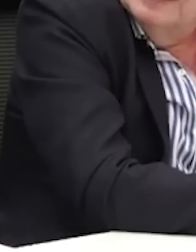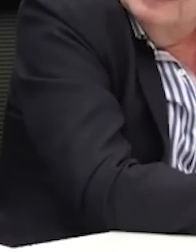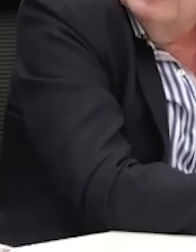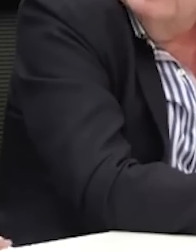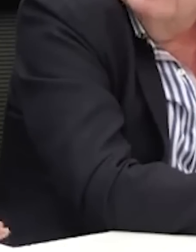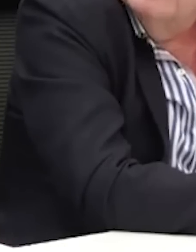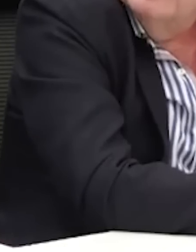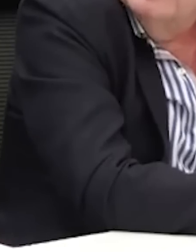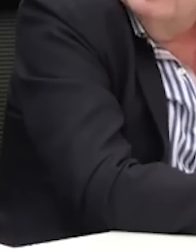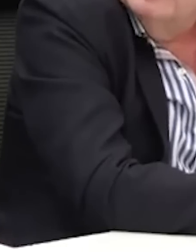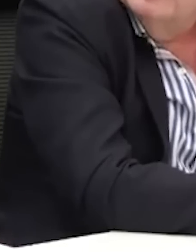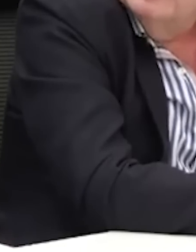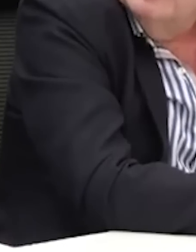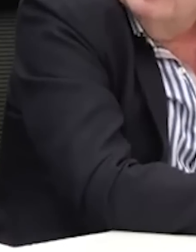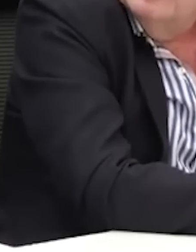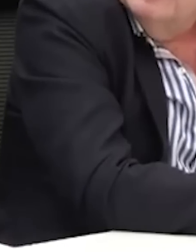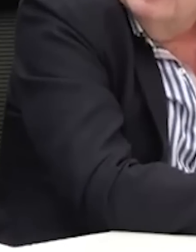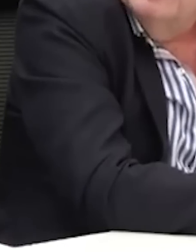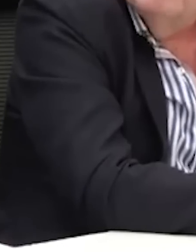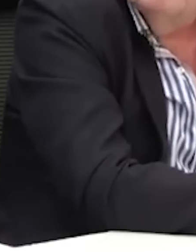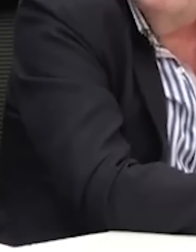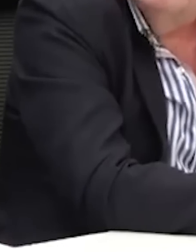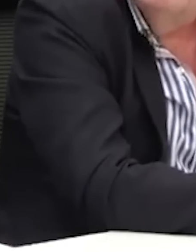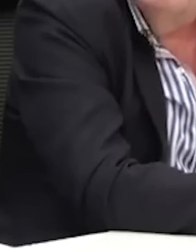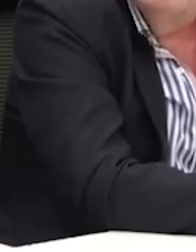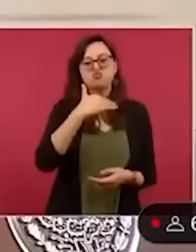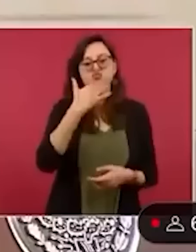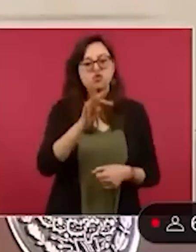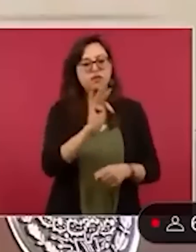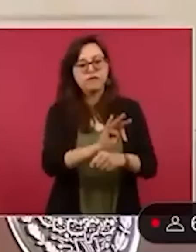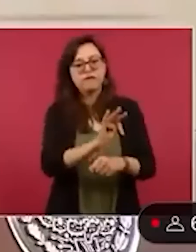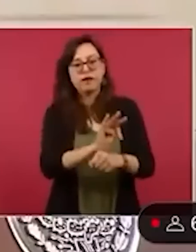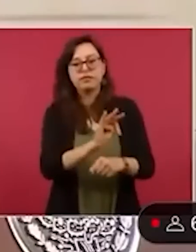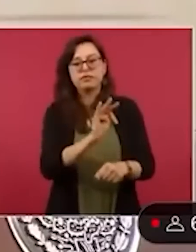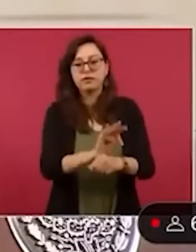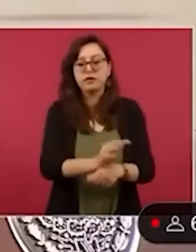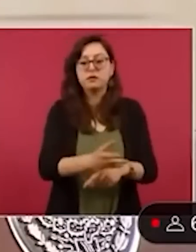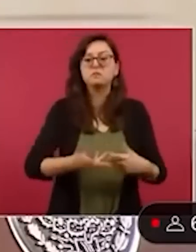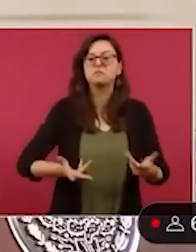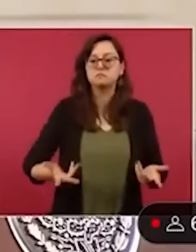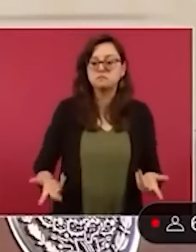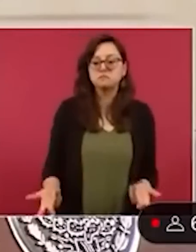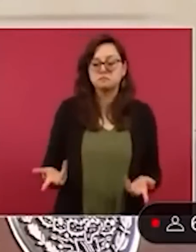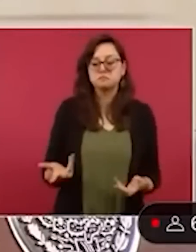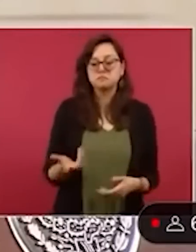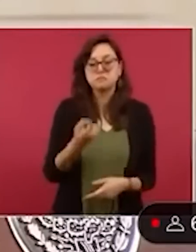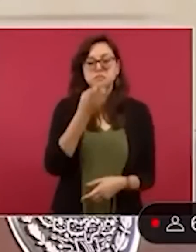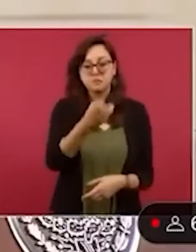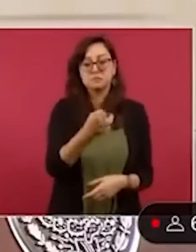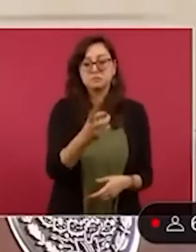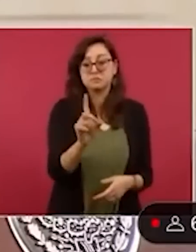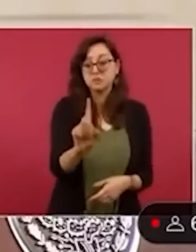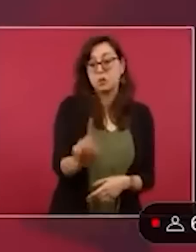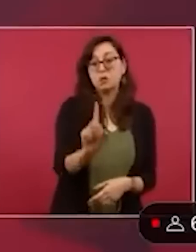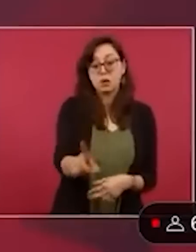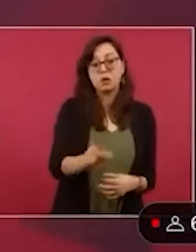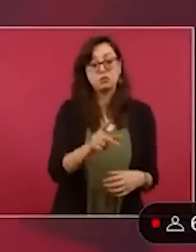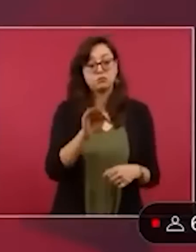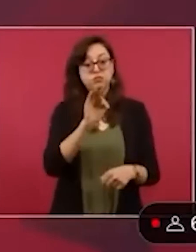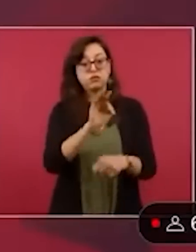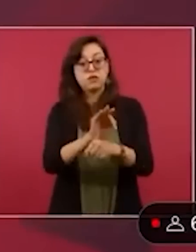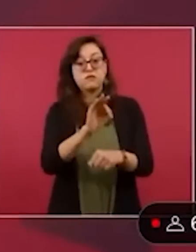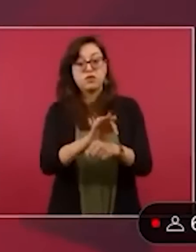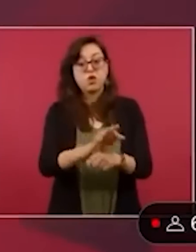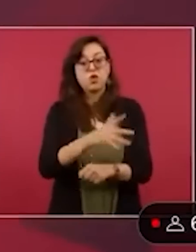en el podium y hasta se escucha. Vamos a ver este pedacito. Para eso es esa manifestación. Ah, no tiene.